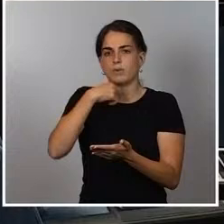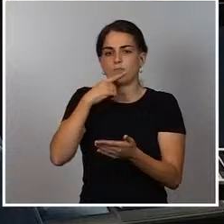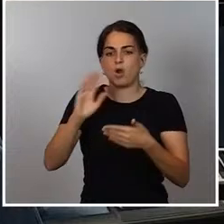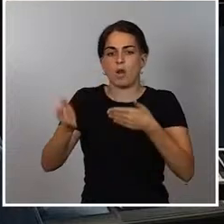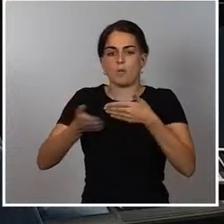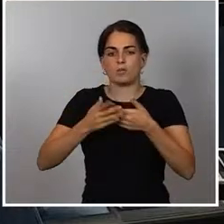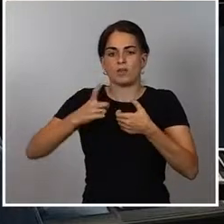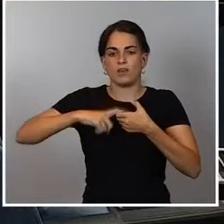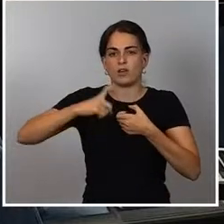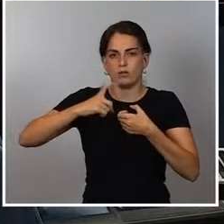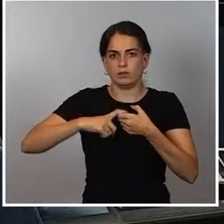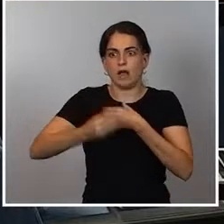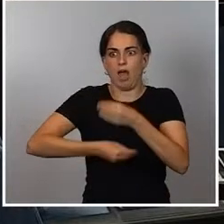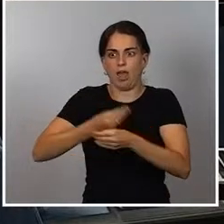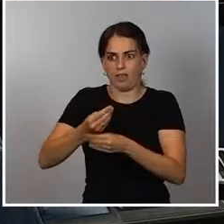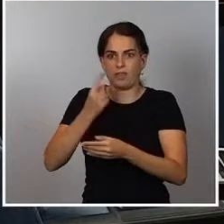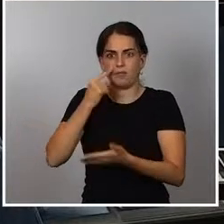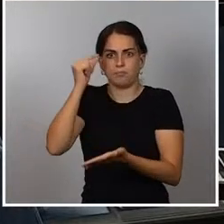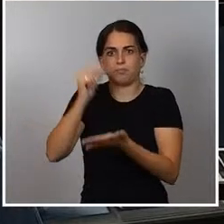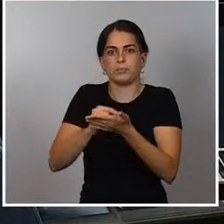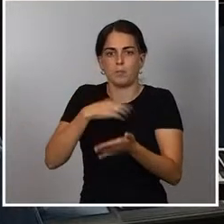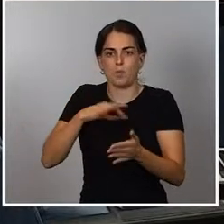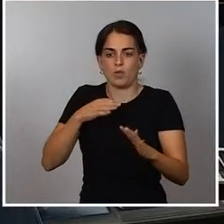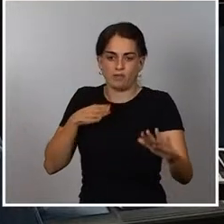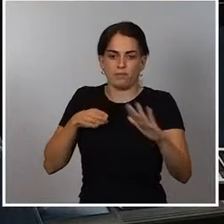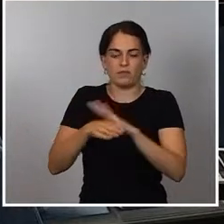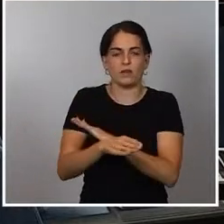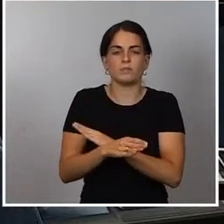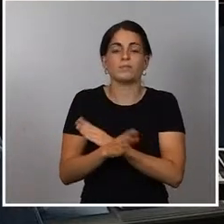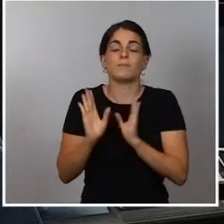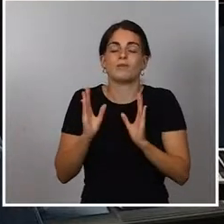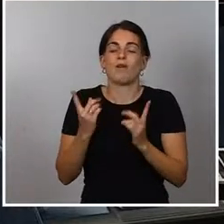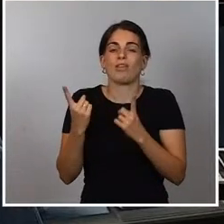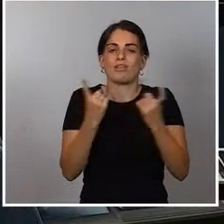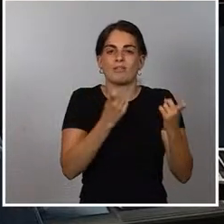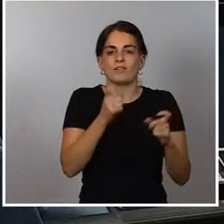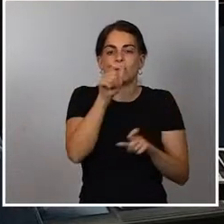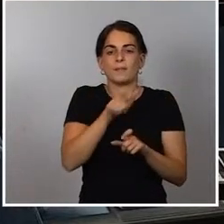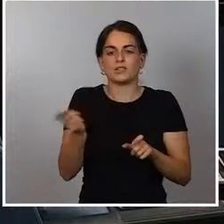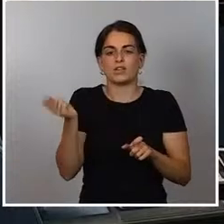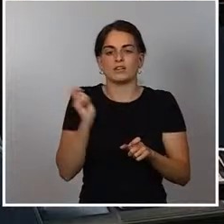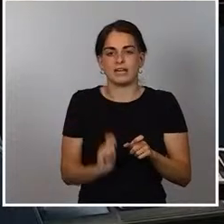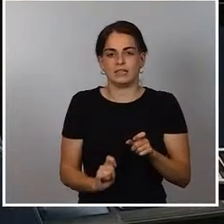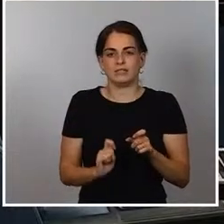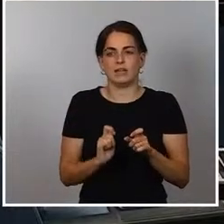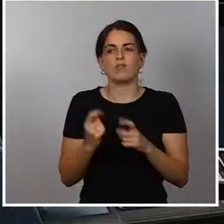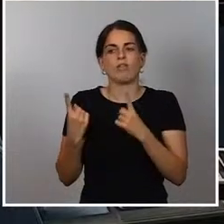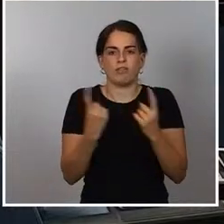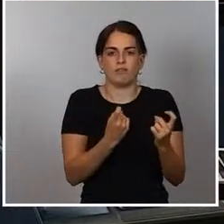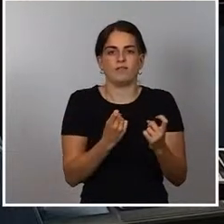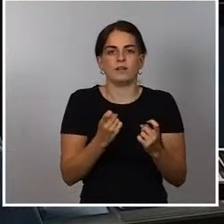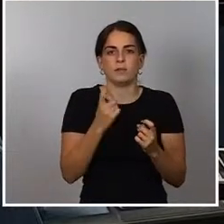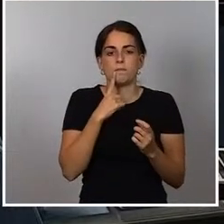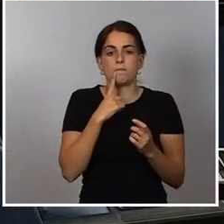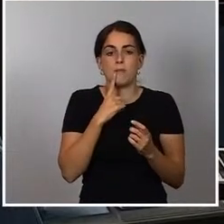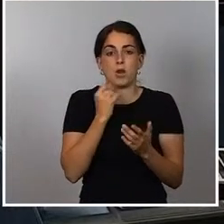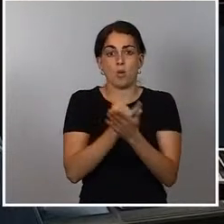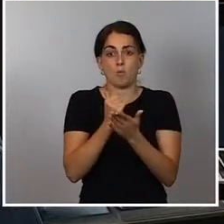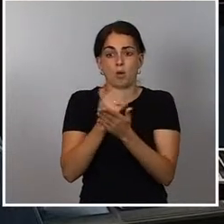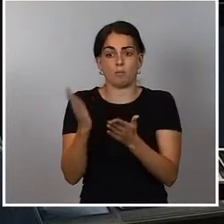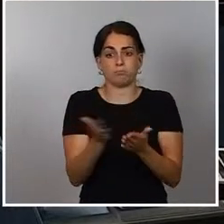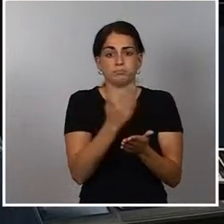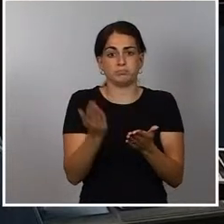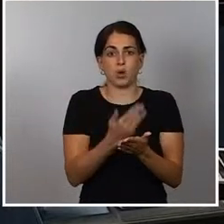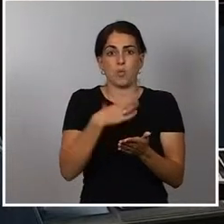claro para eso necesitan personal de sanidad pero incluso que los privados fueron allí en la puerta de las discotecas